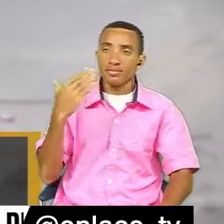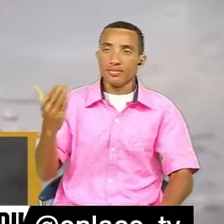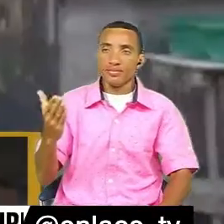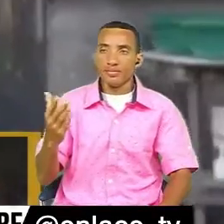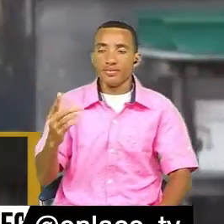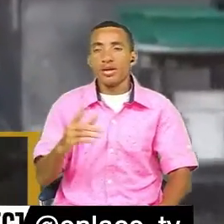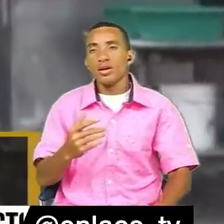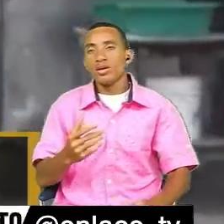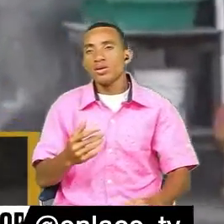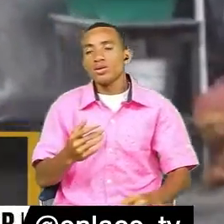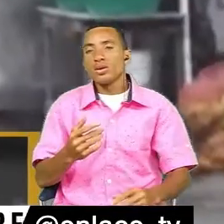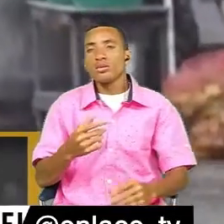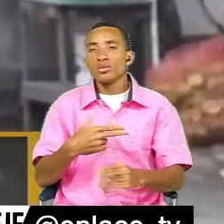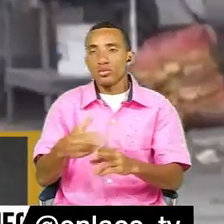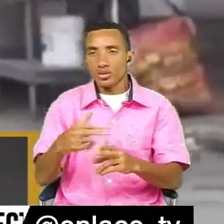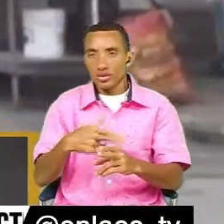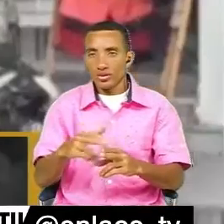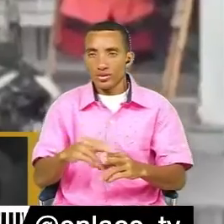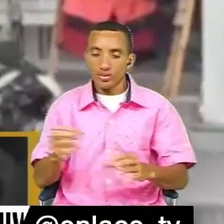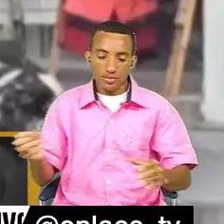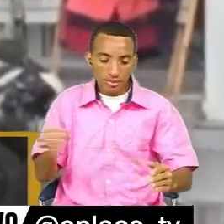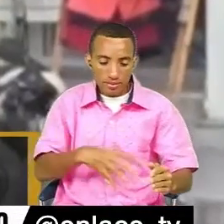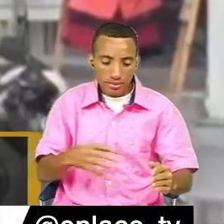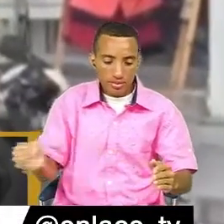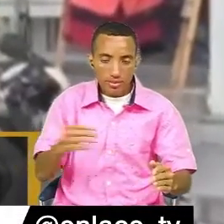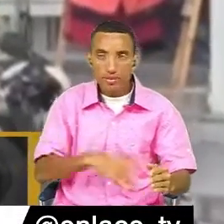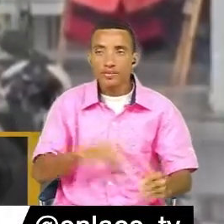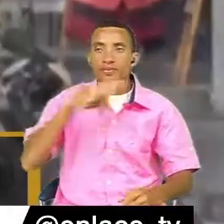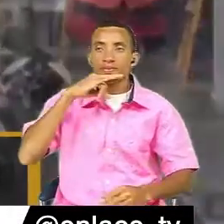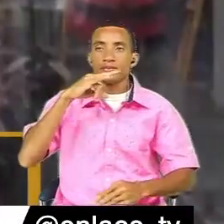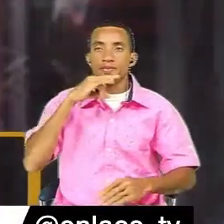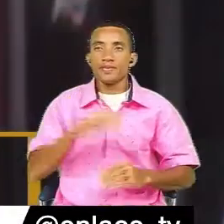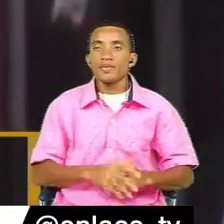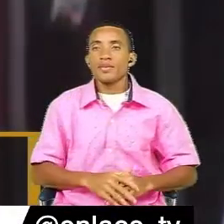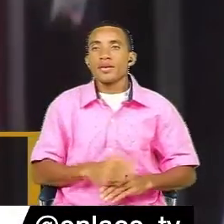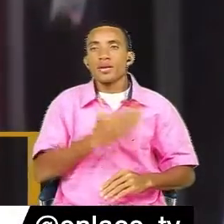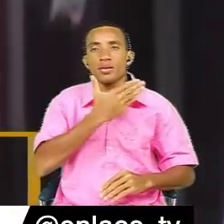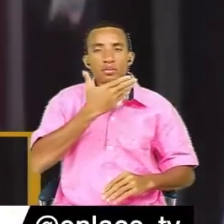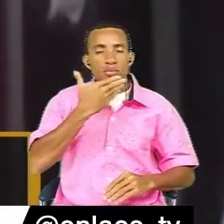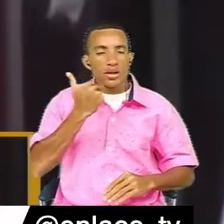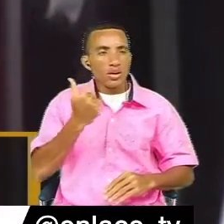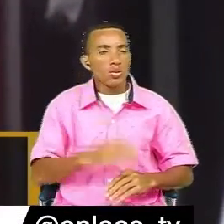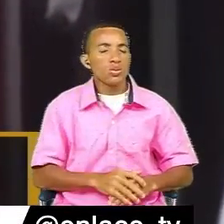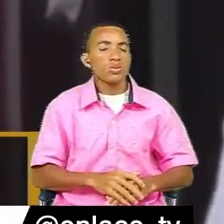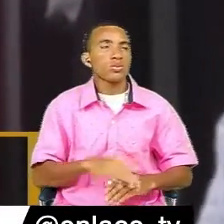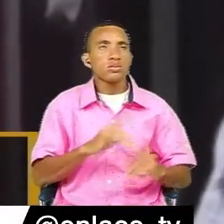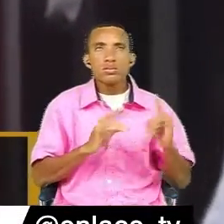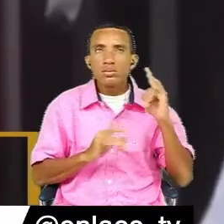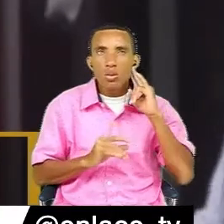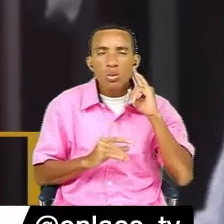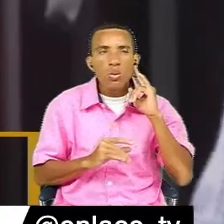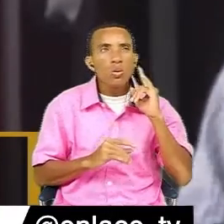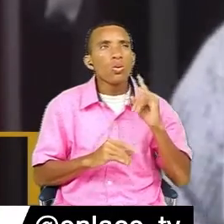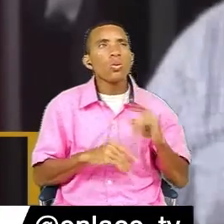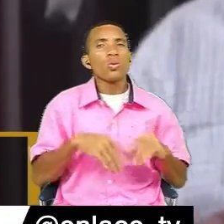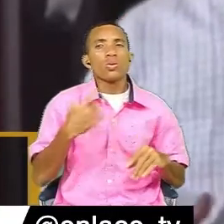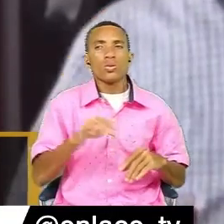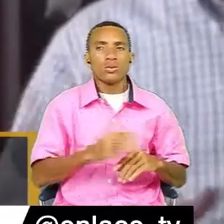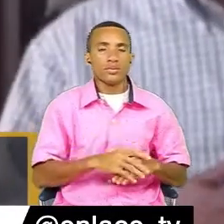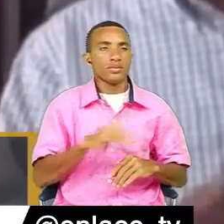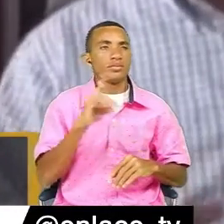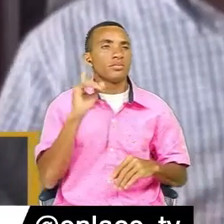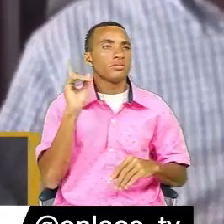de Torcoroma recibirá el despeje de la zona. Es lo mejor que he escuchado yo desde hace más de